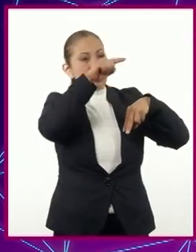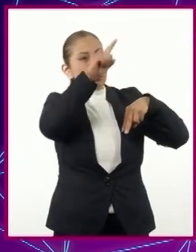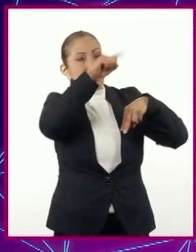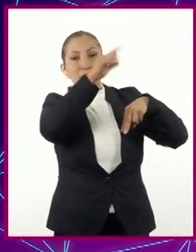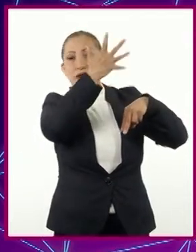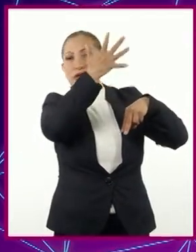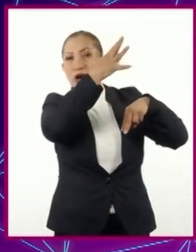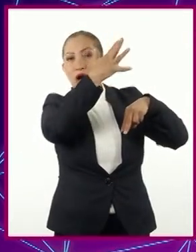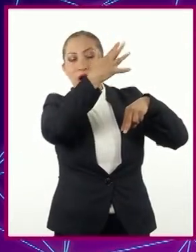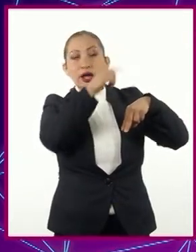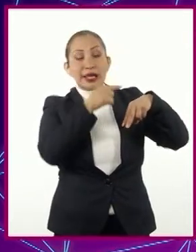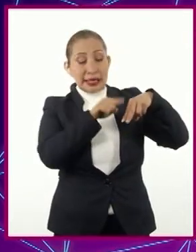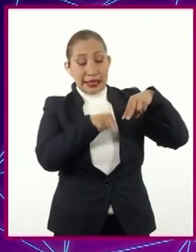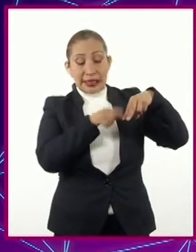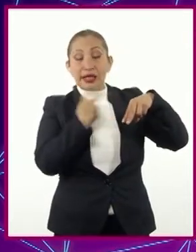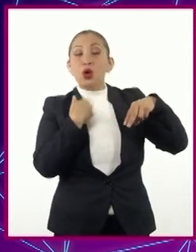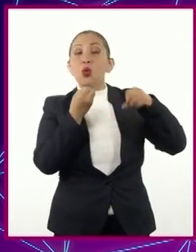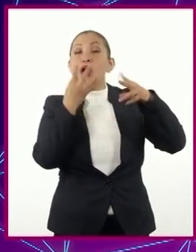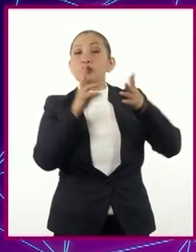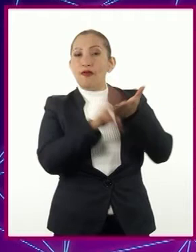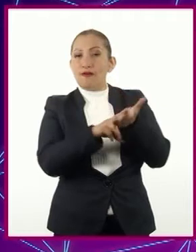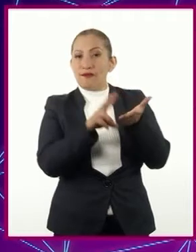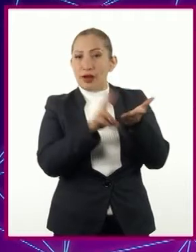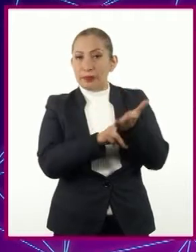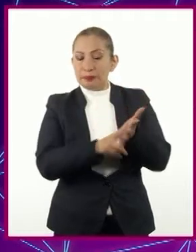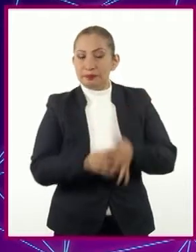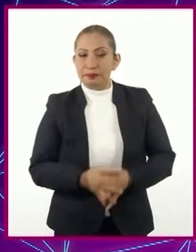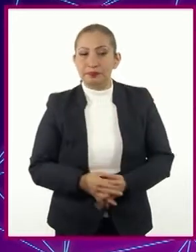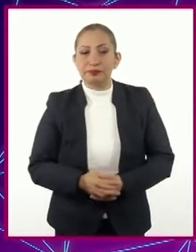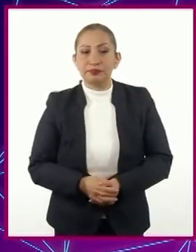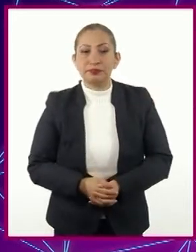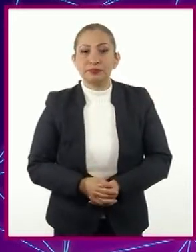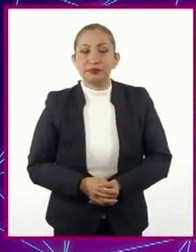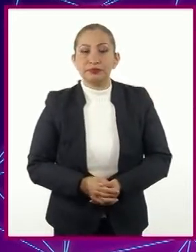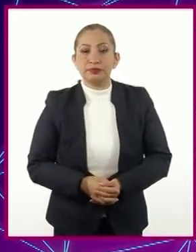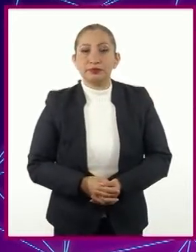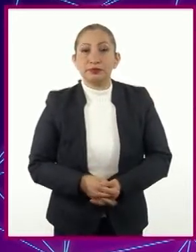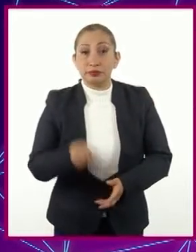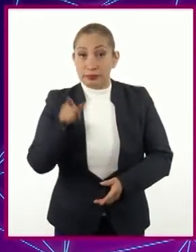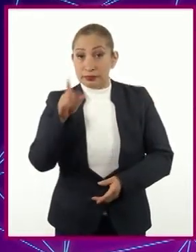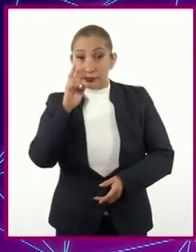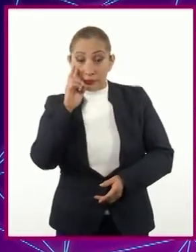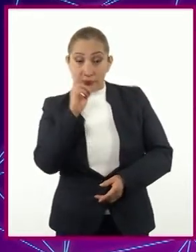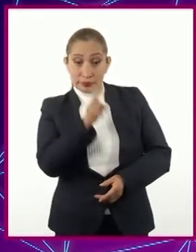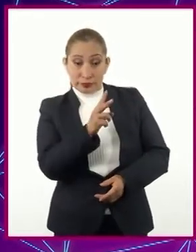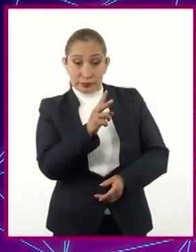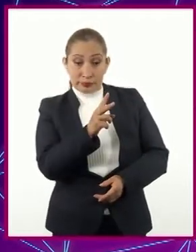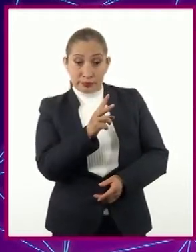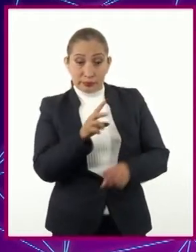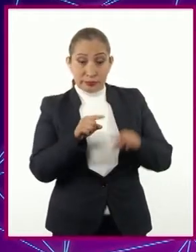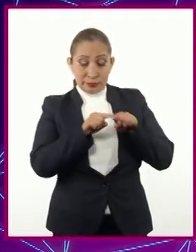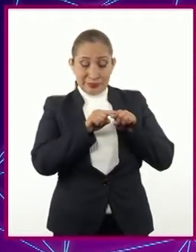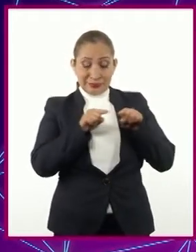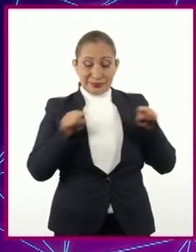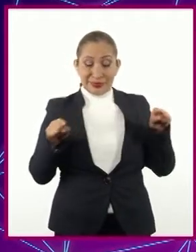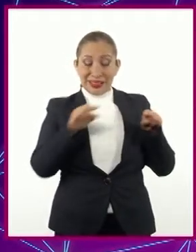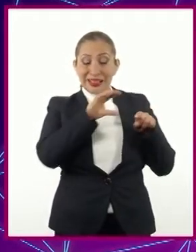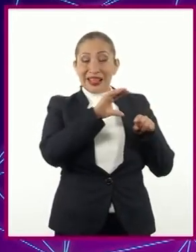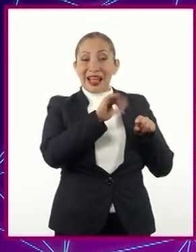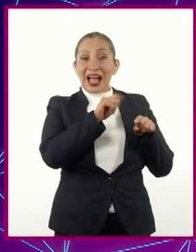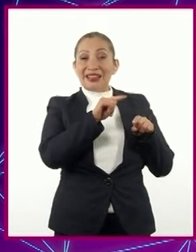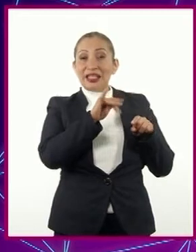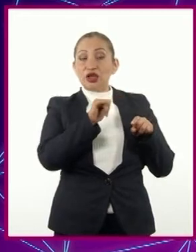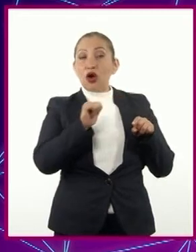las medidas que nos están proporcionando. Se observa que el cateto adyacente del